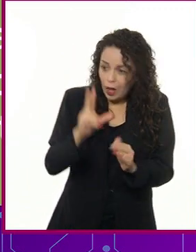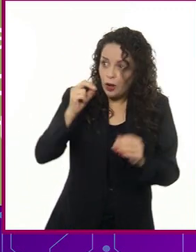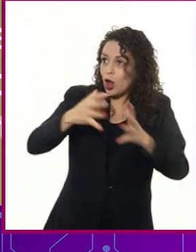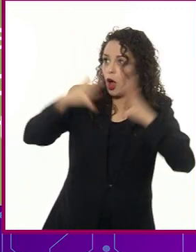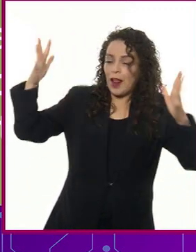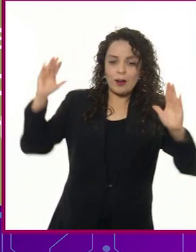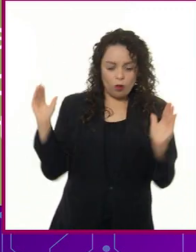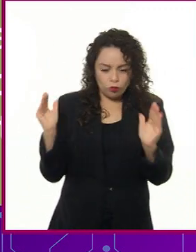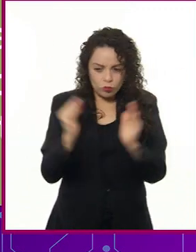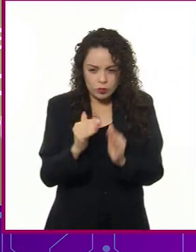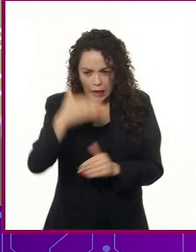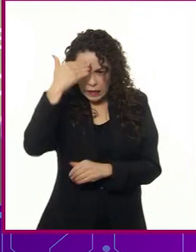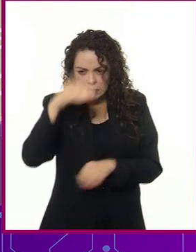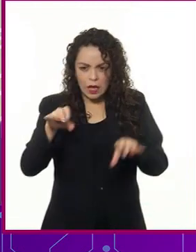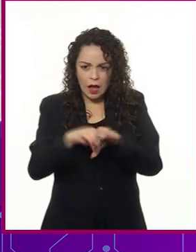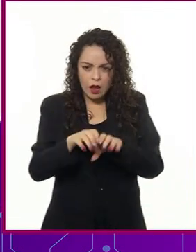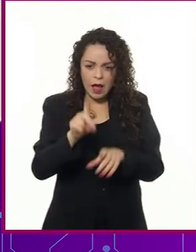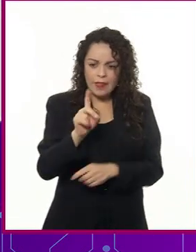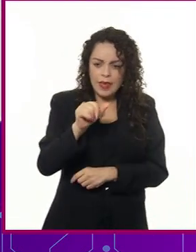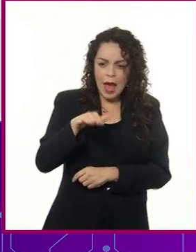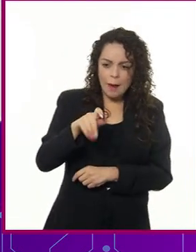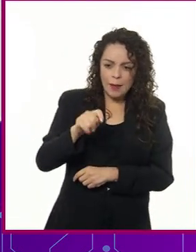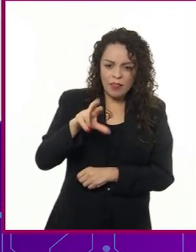los volúmenes y los diámetros de esta.